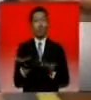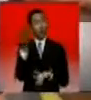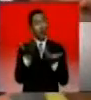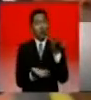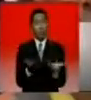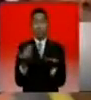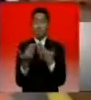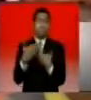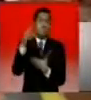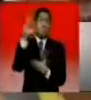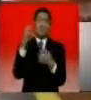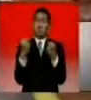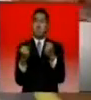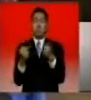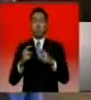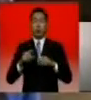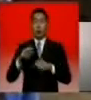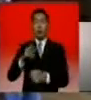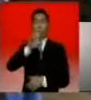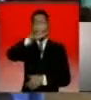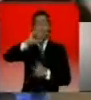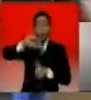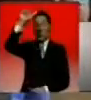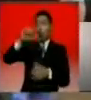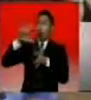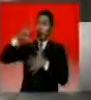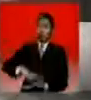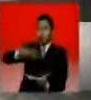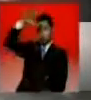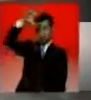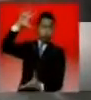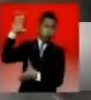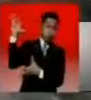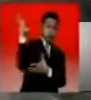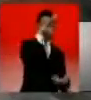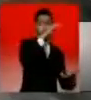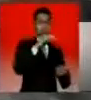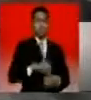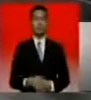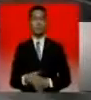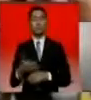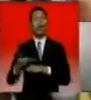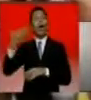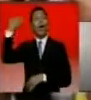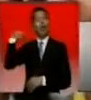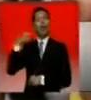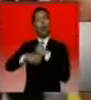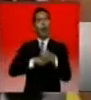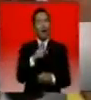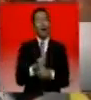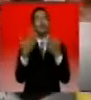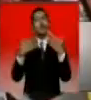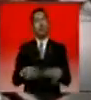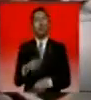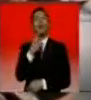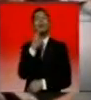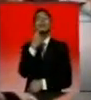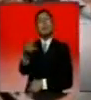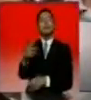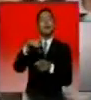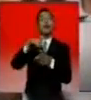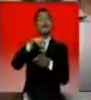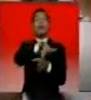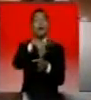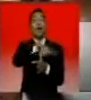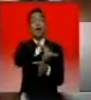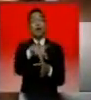La altura del agua aquí alcanzó 3 metros. Este sector había sido declarado en zona de riesgo el año anterior. Ayuriquín está en una zona de riesgo,